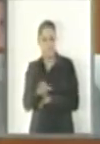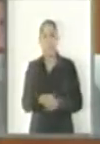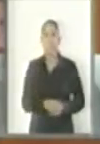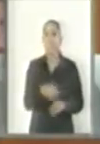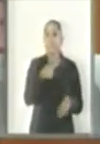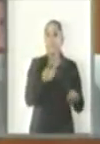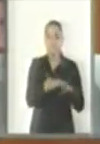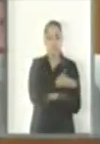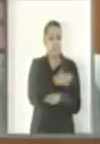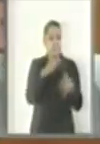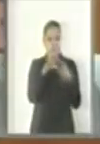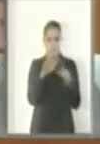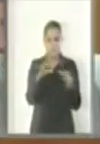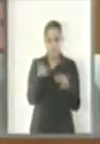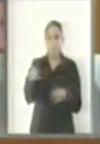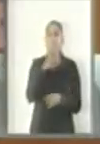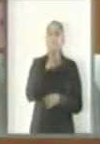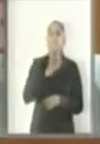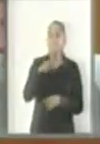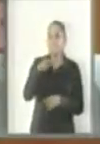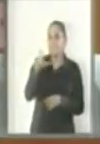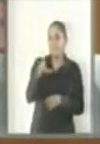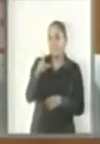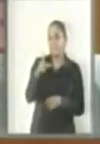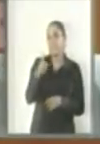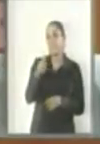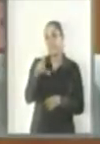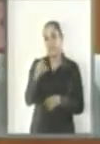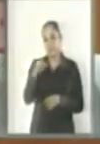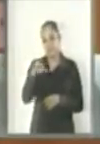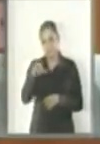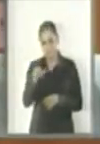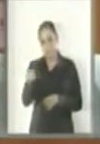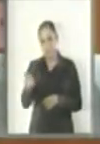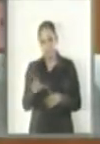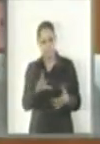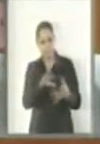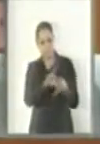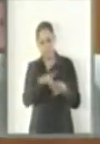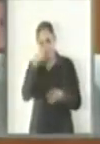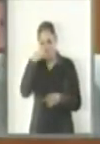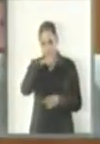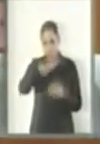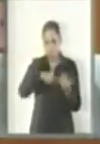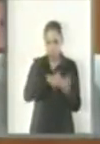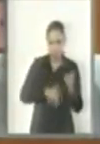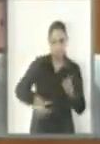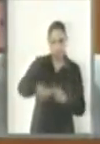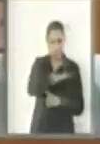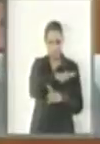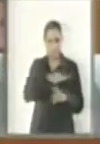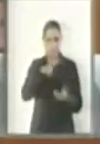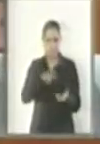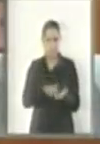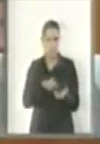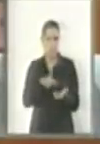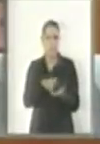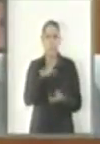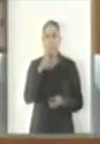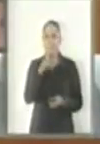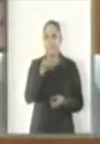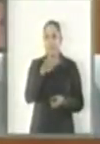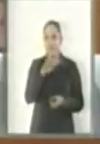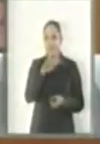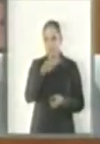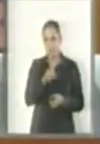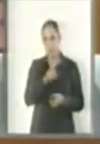Pemex Petroquímica, la venía desarrollando en Pajaritos, Pemex, desde hace 4 décadas,